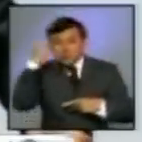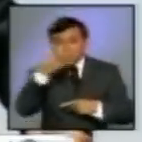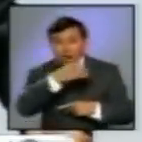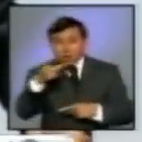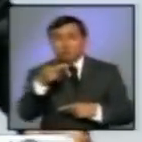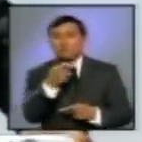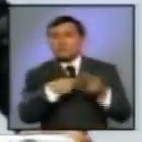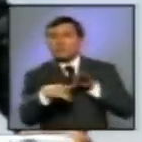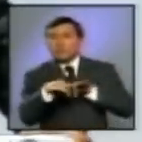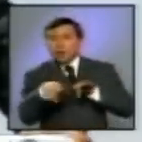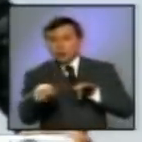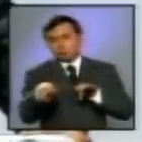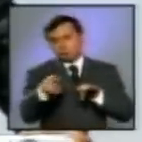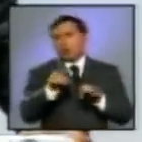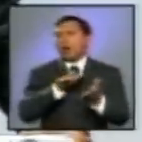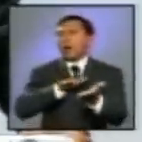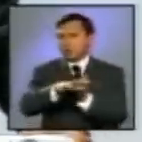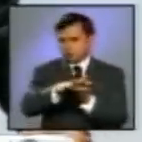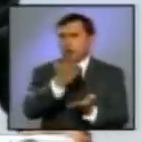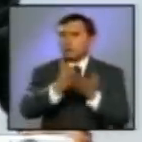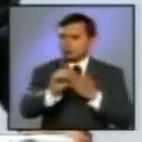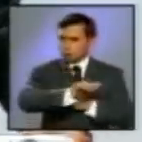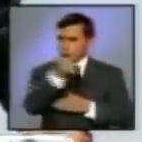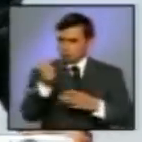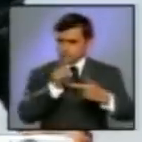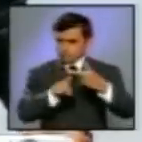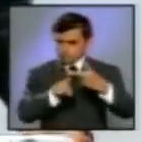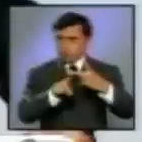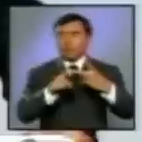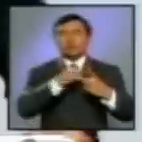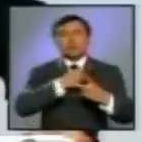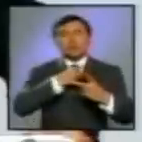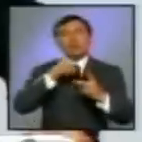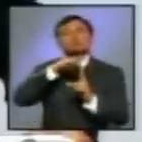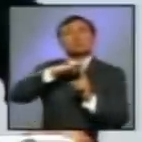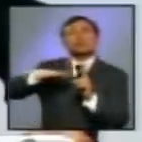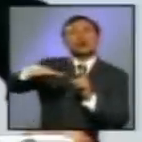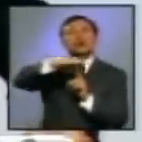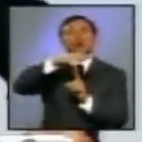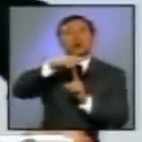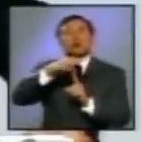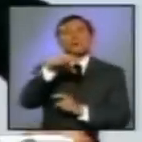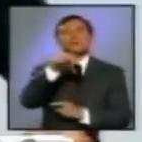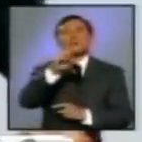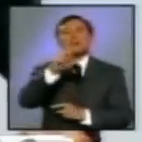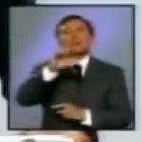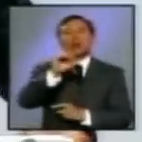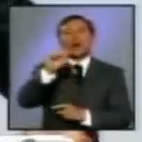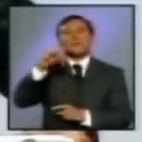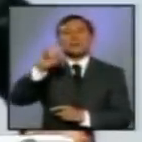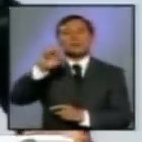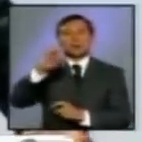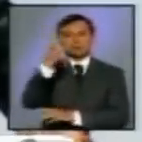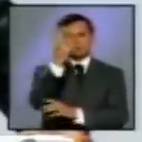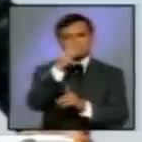debe tener otra orientación, que es la conservación de nuestro entorno, del respeto a nuestro medio ambiente. En el Estado de